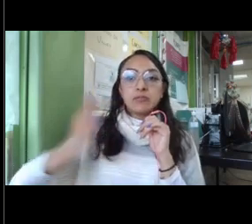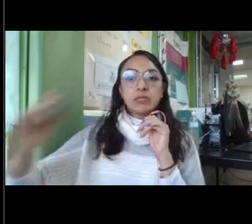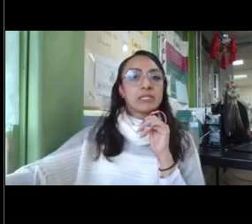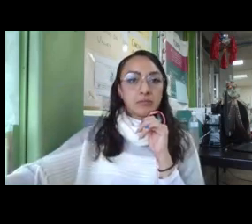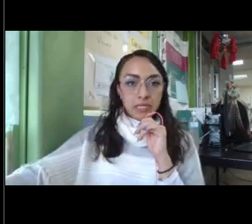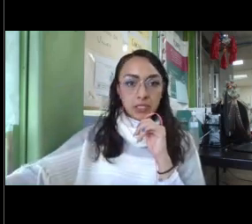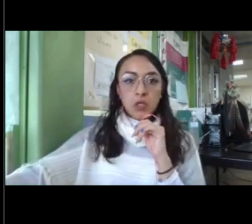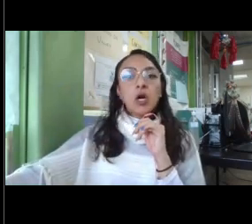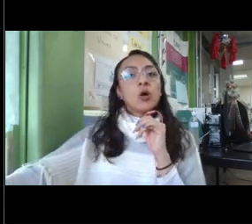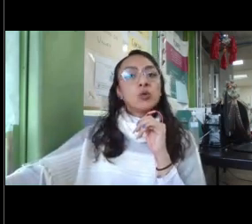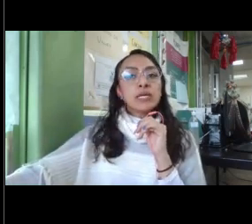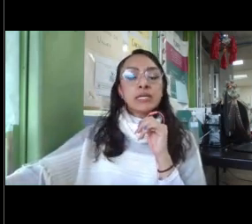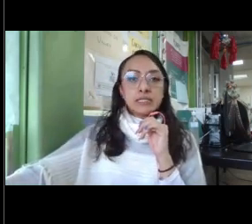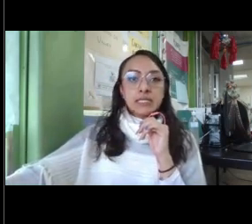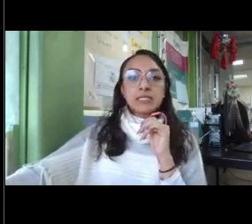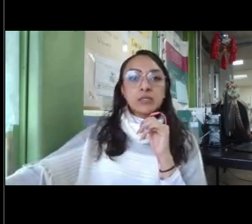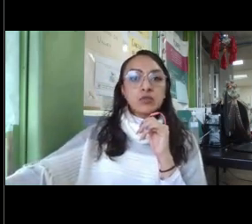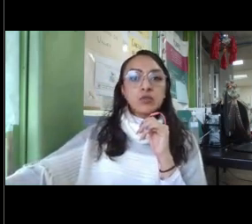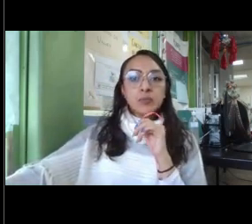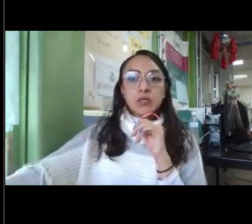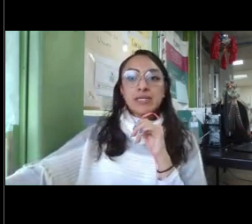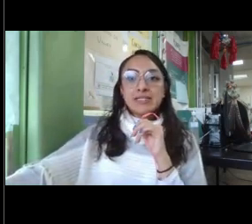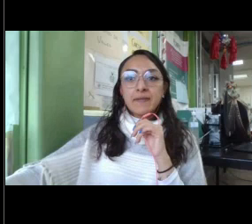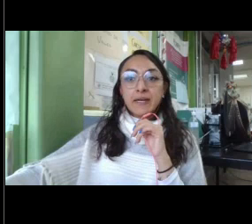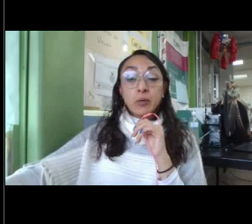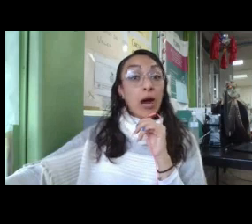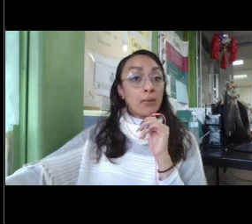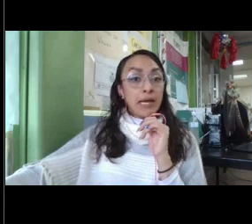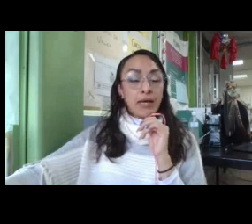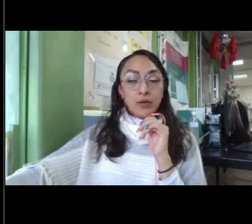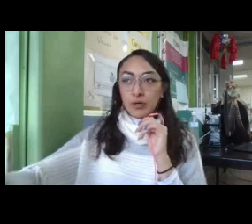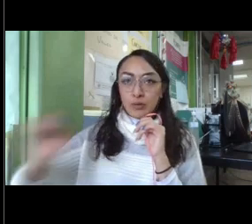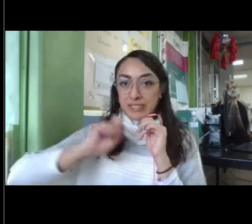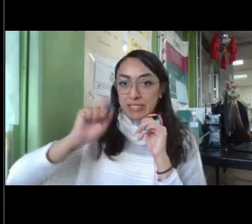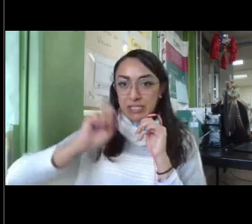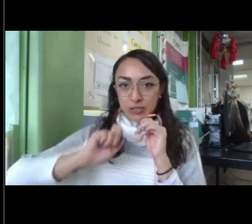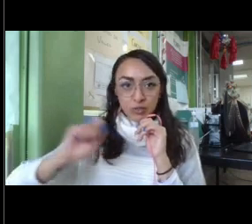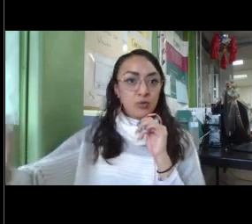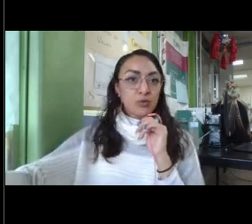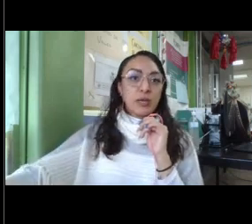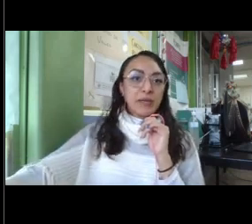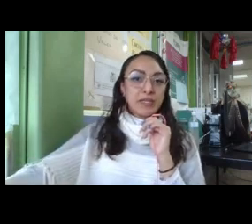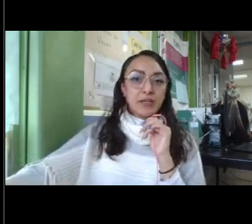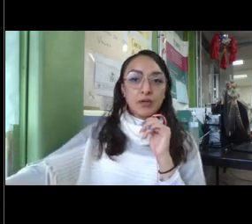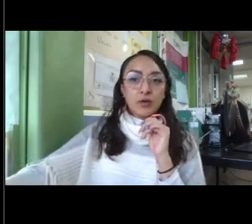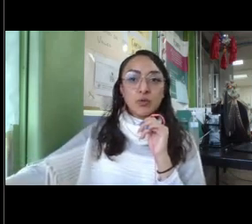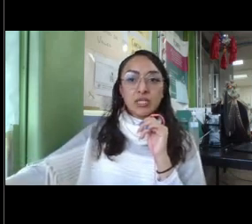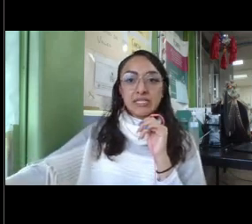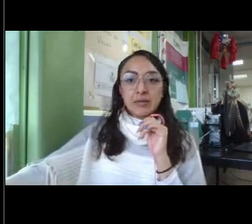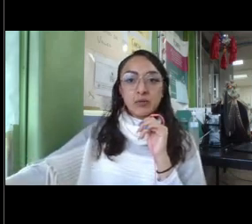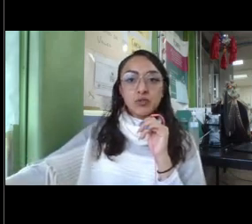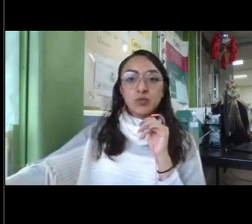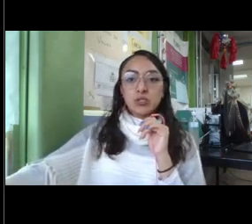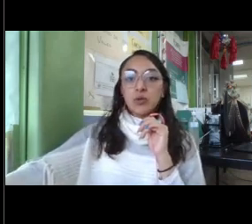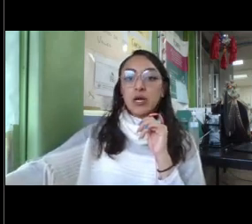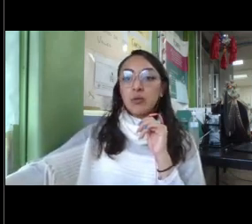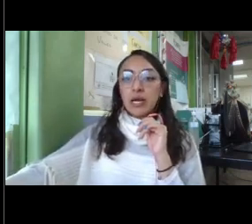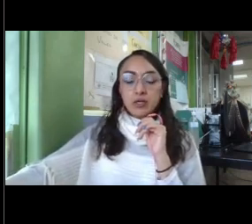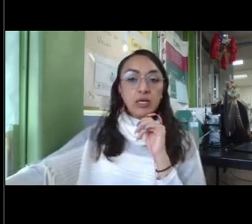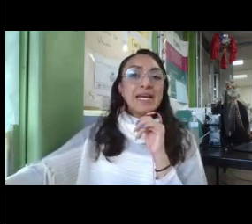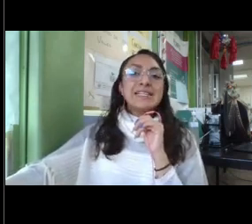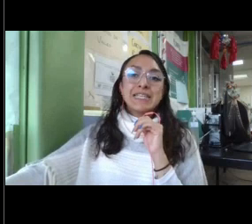verbo siempre está en medio. Una de las reglas de nuestro español es que el verbo hablado o escrito, dependiendo de cómo utilicemos